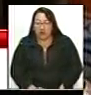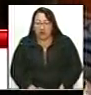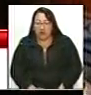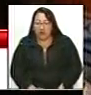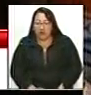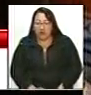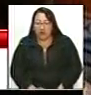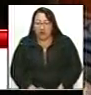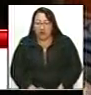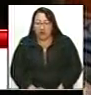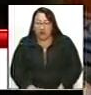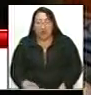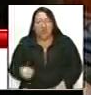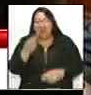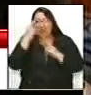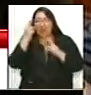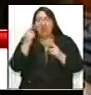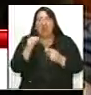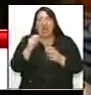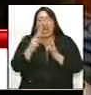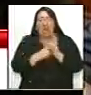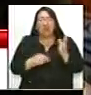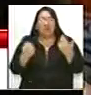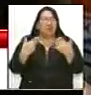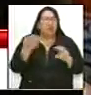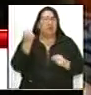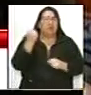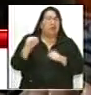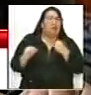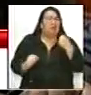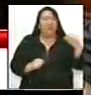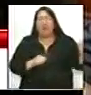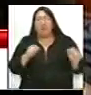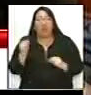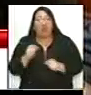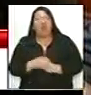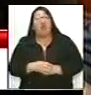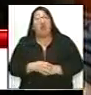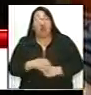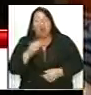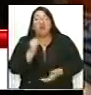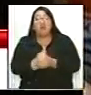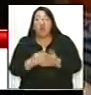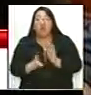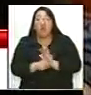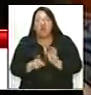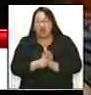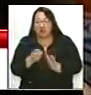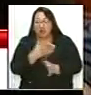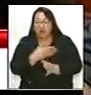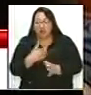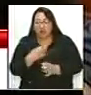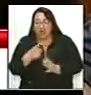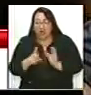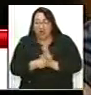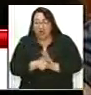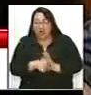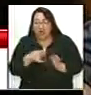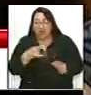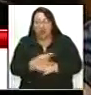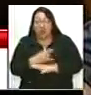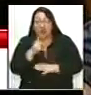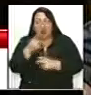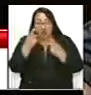al reglamento, ahí no les importó el respeto a la institucionalidad, no, se aprobó una ley, presidente, una ley en contra